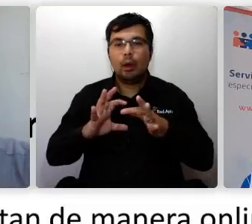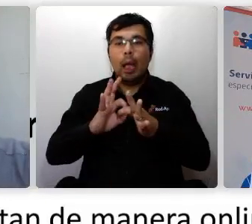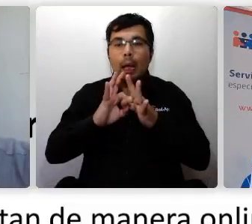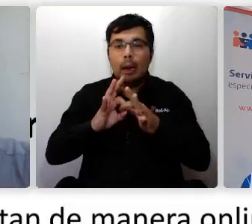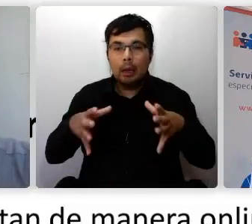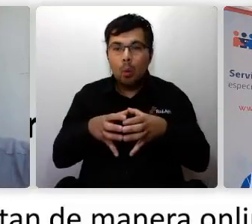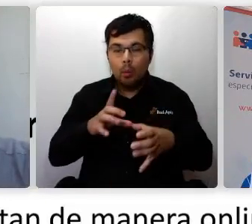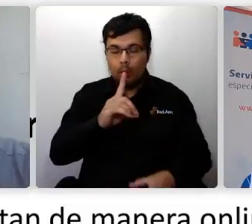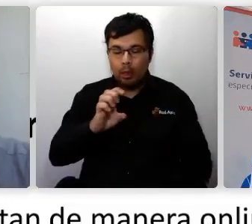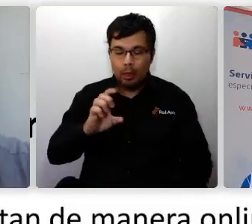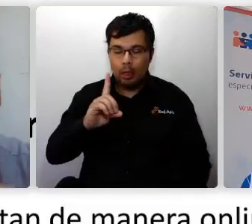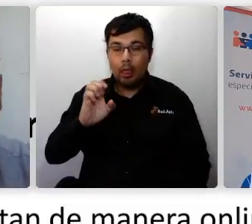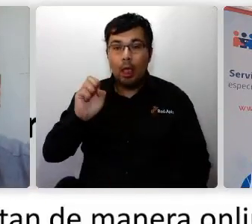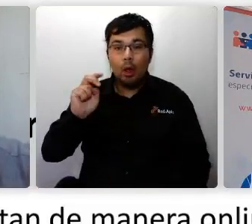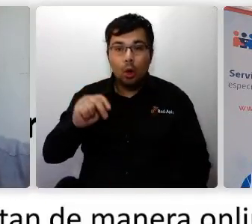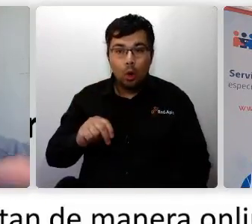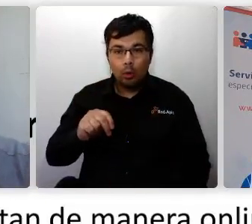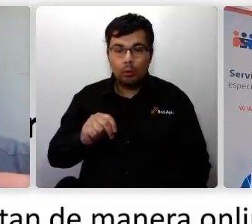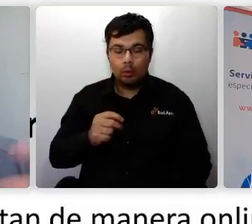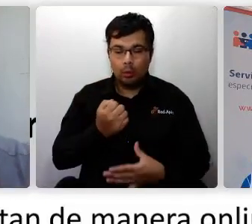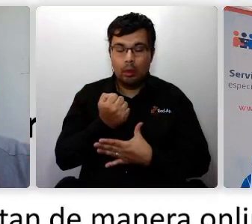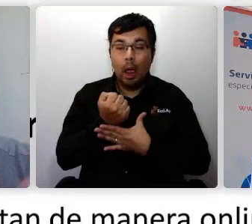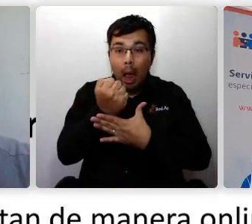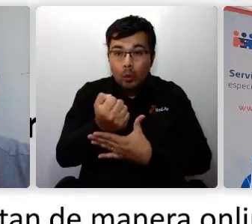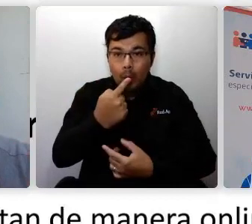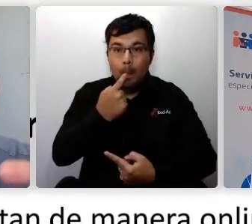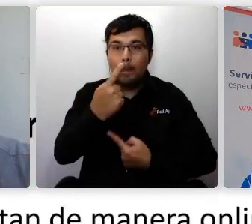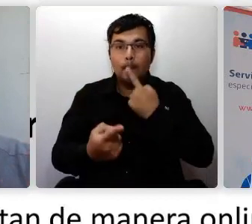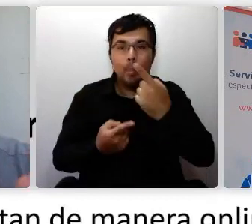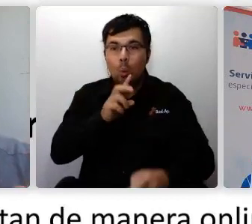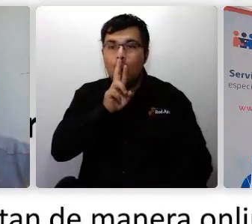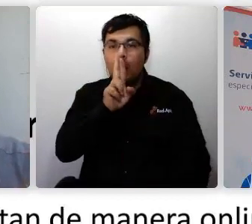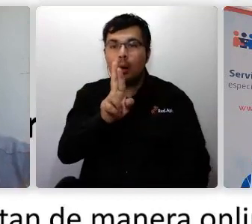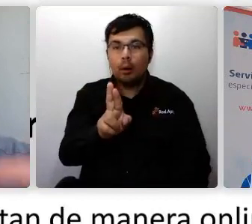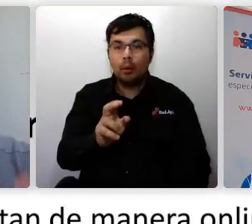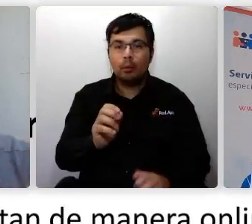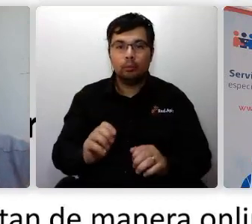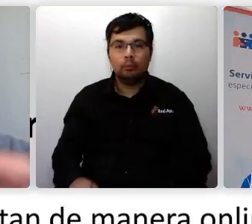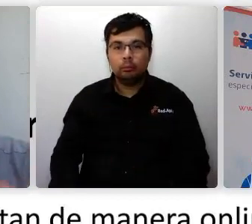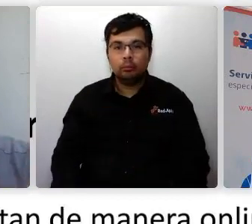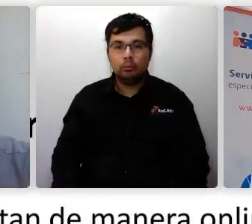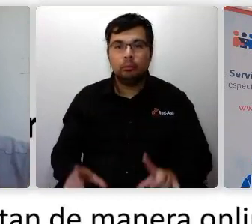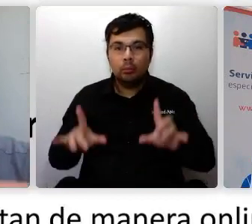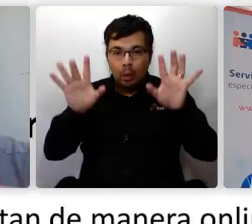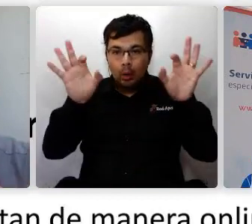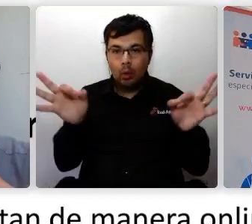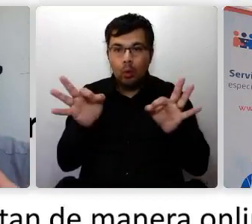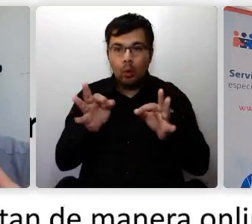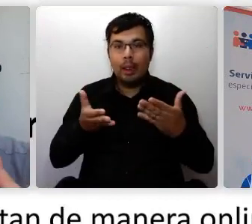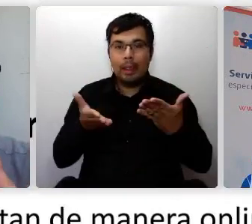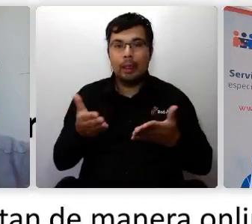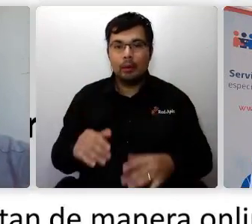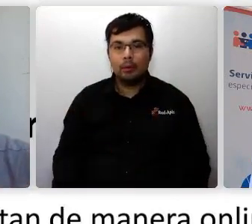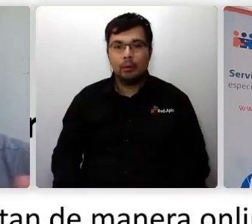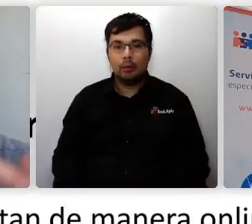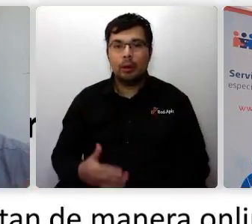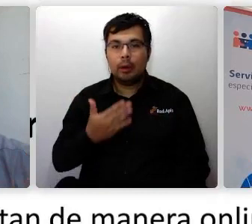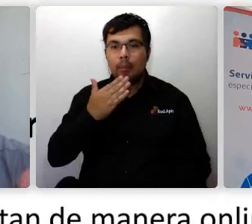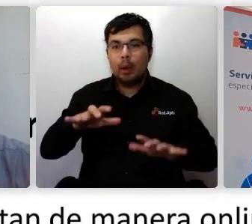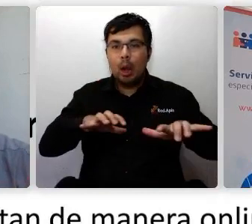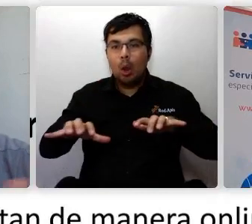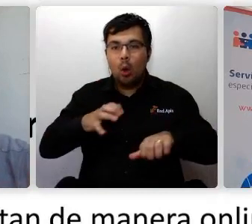más uno a uno. Hay algunas que dicen que escapan a nuestro ámbito de acción, pero sí podemos ayudarte y orientar en nosotros. De eso se trata, ¿no? Que también las cosas que existan